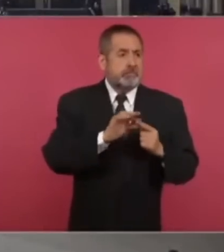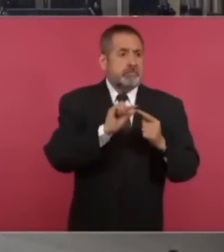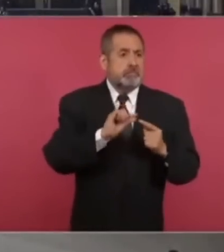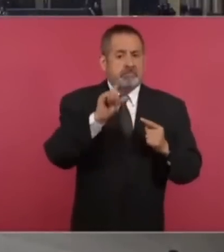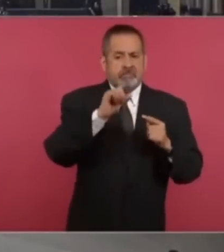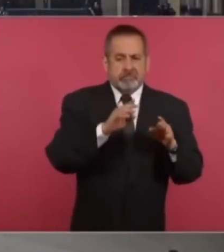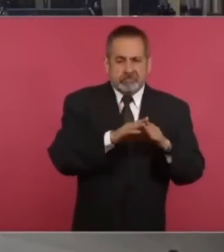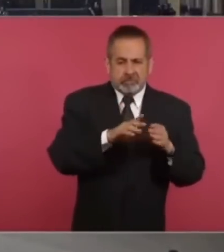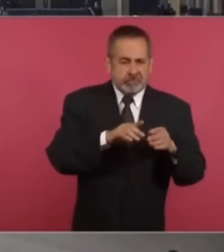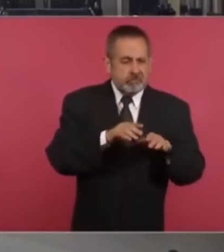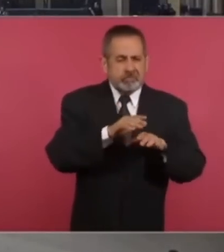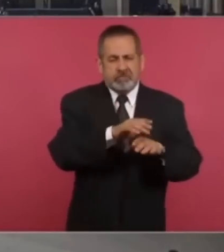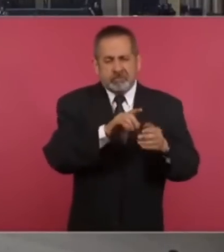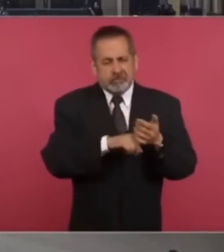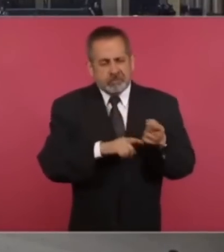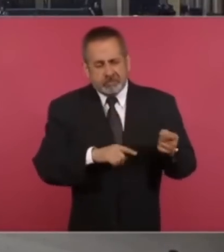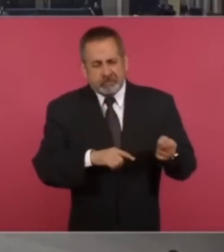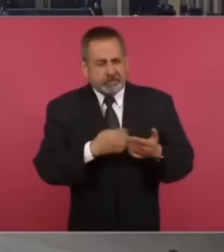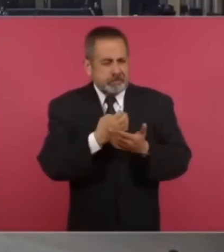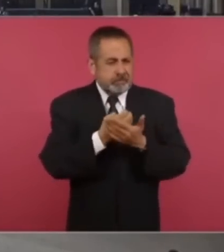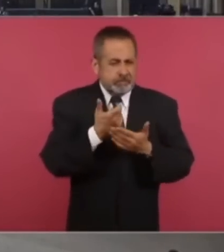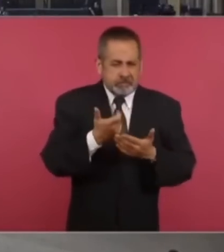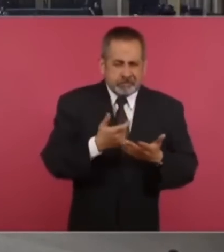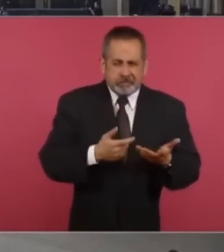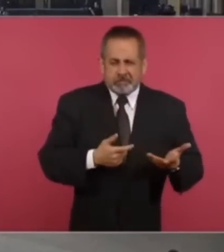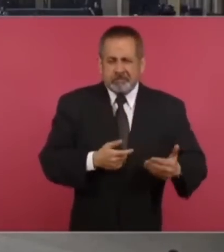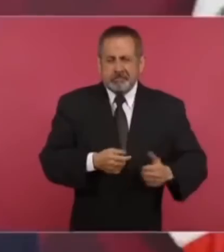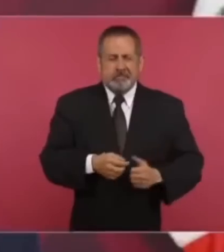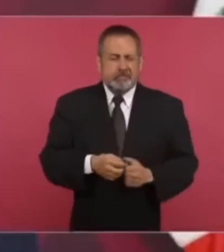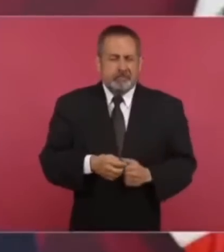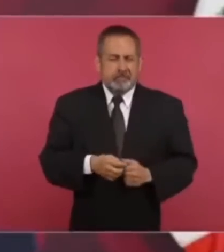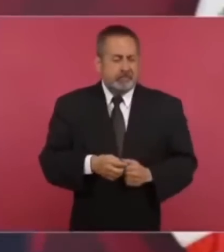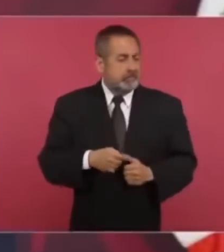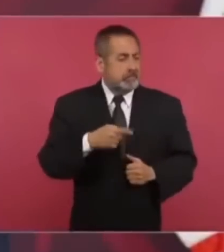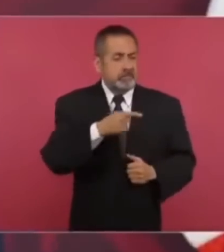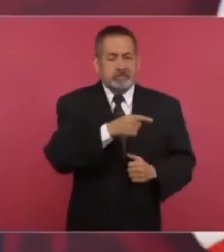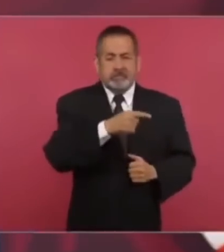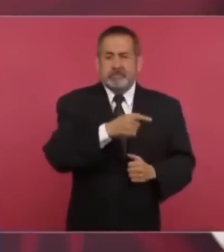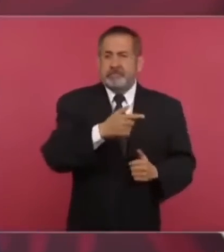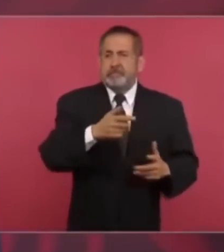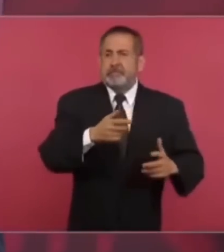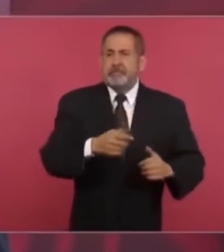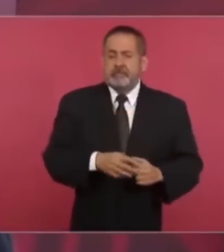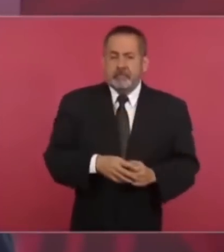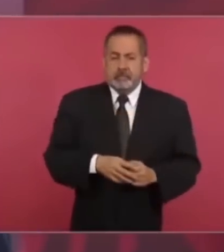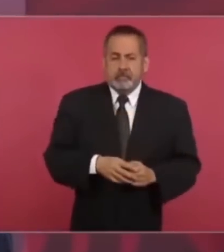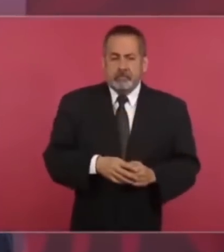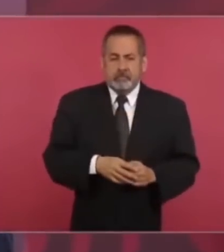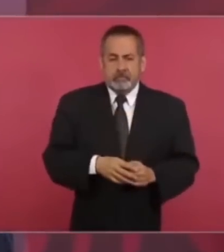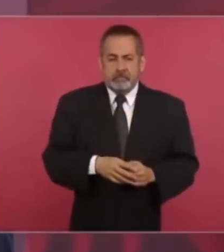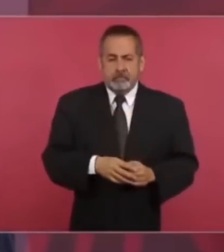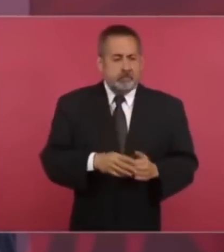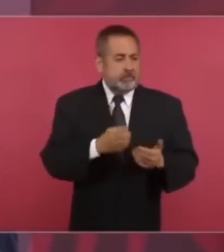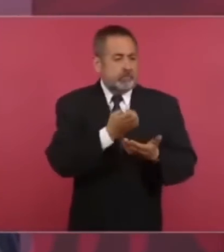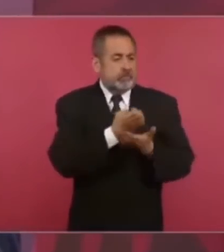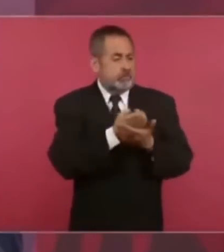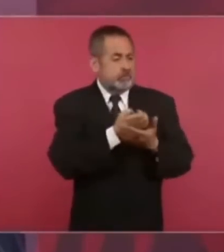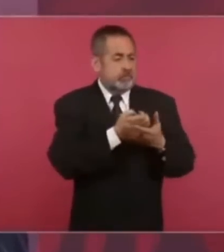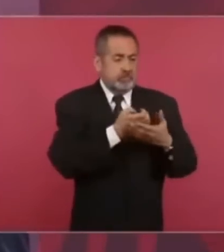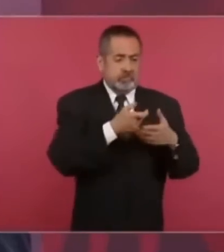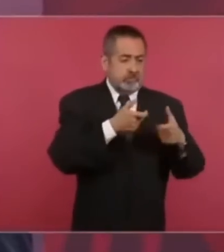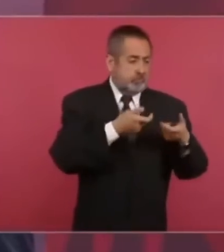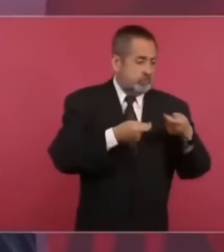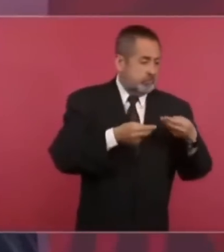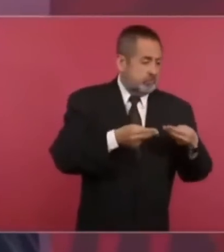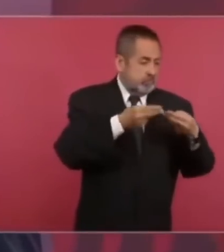especialistas en materia económica, que decían, la economía es asunto